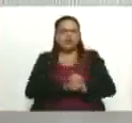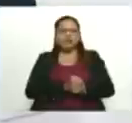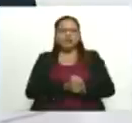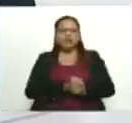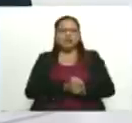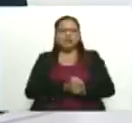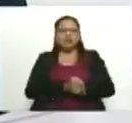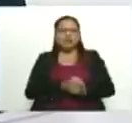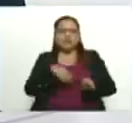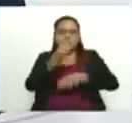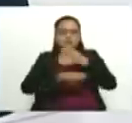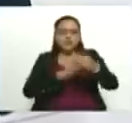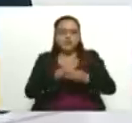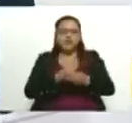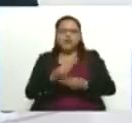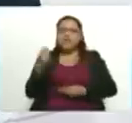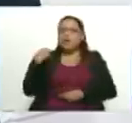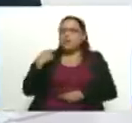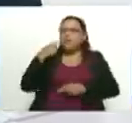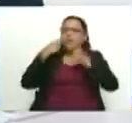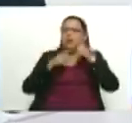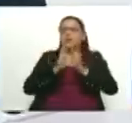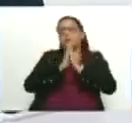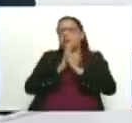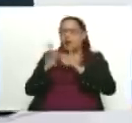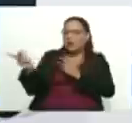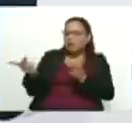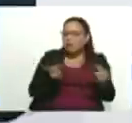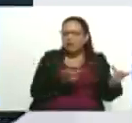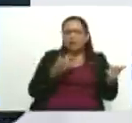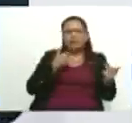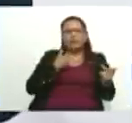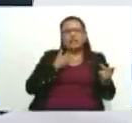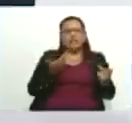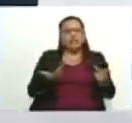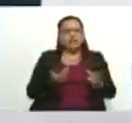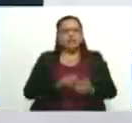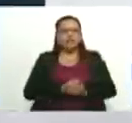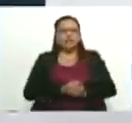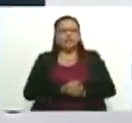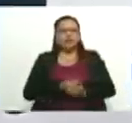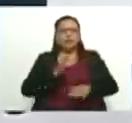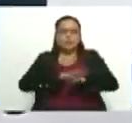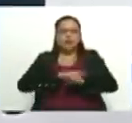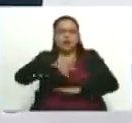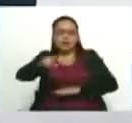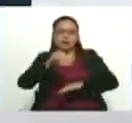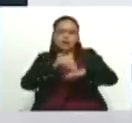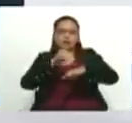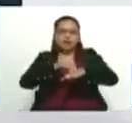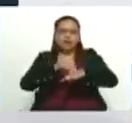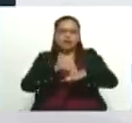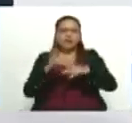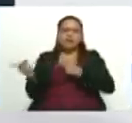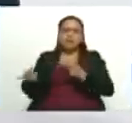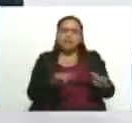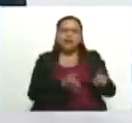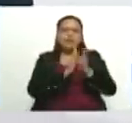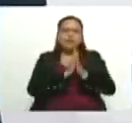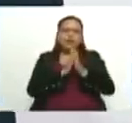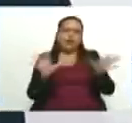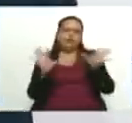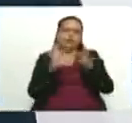llamaron llorando, por favor, invítennos? Porque así fue que llamaron, que invitáramos a la Unión